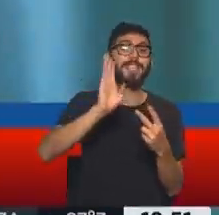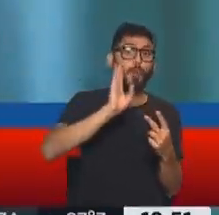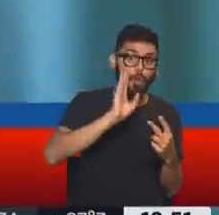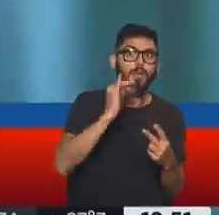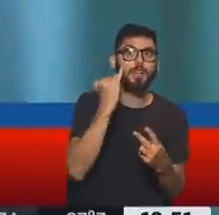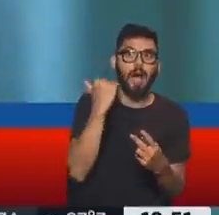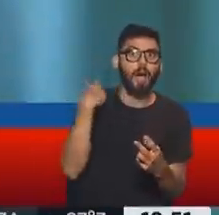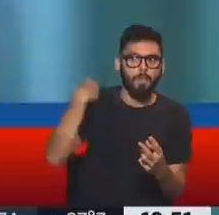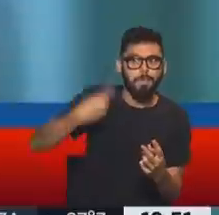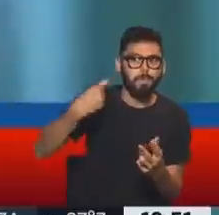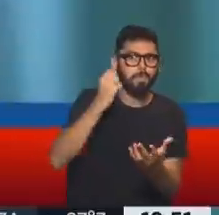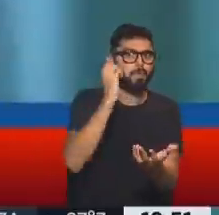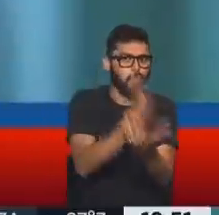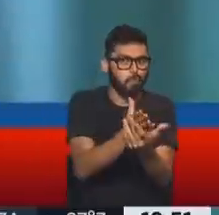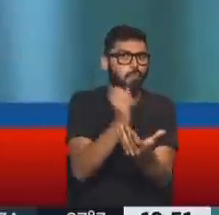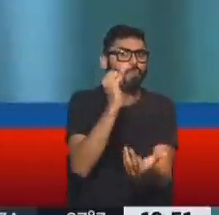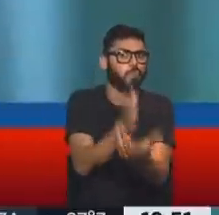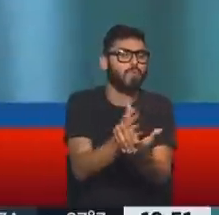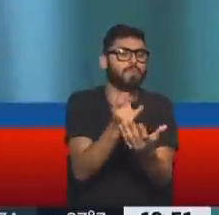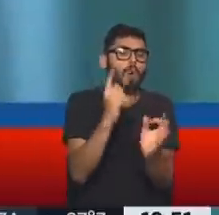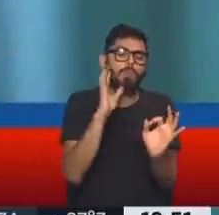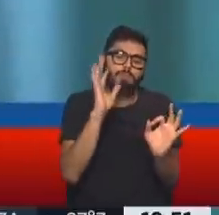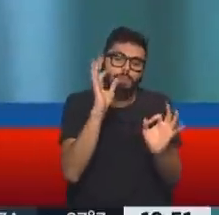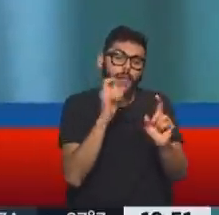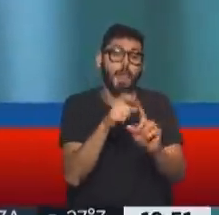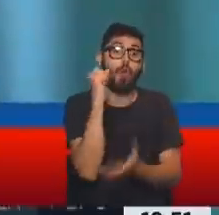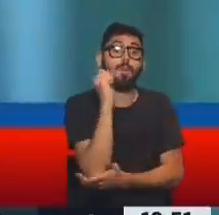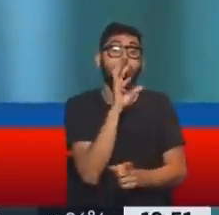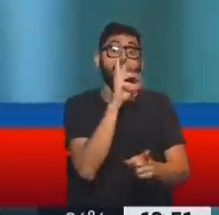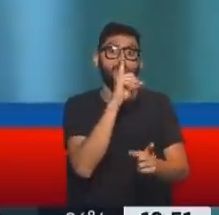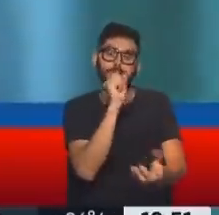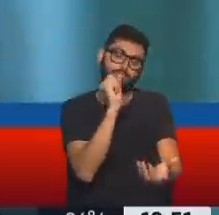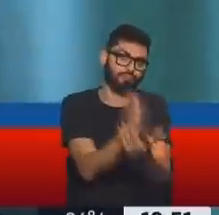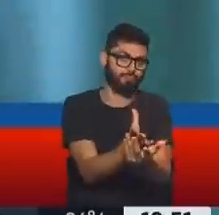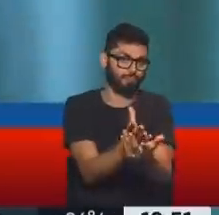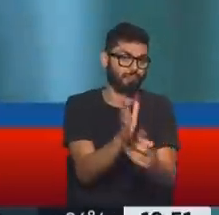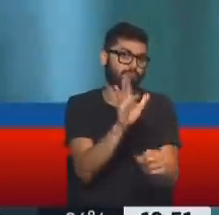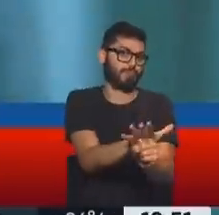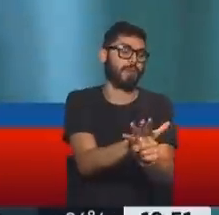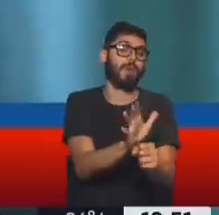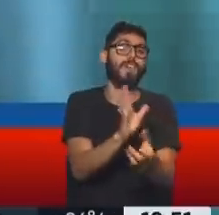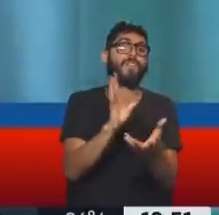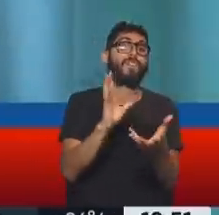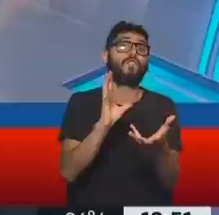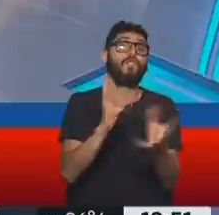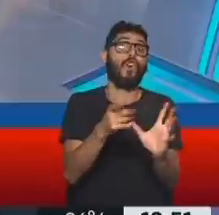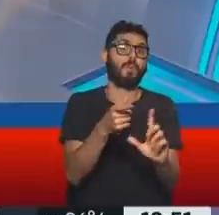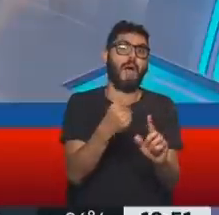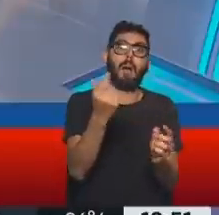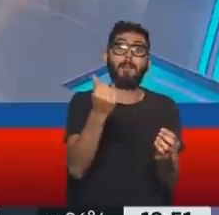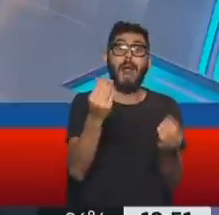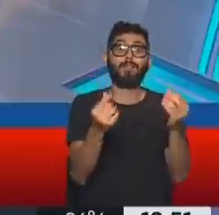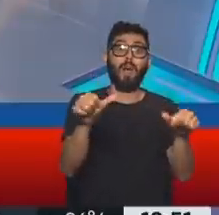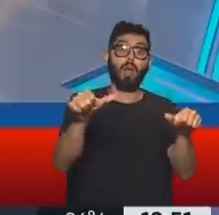económicas a sectores estratégicos de la economía rusia básicamente para intentar desfinanciar debilitar al país